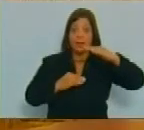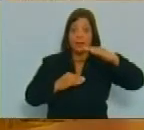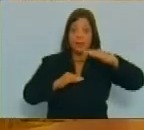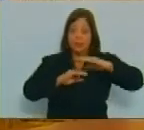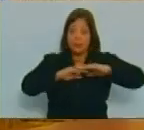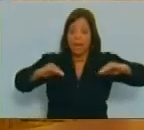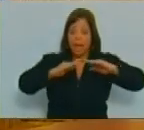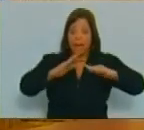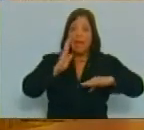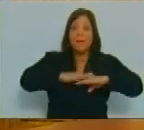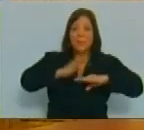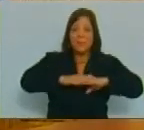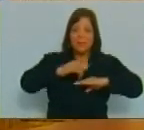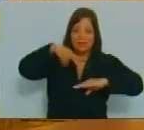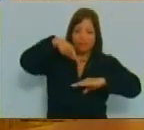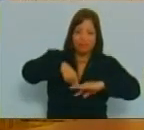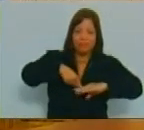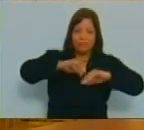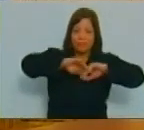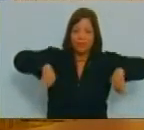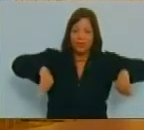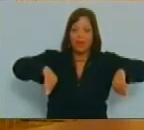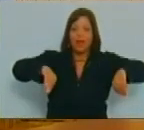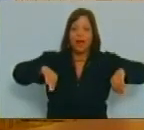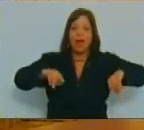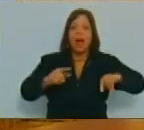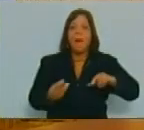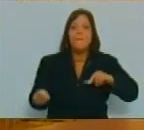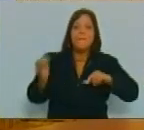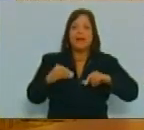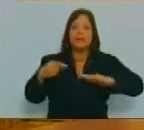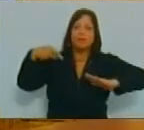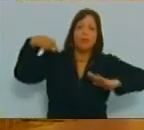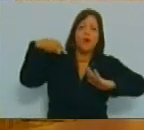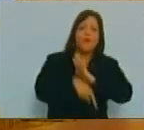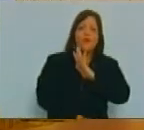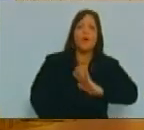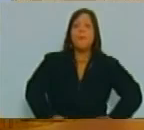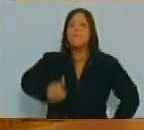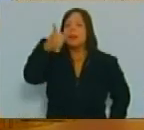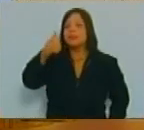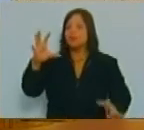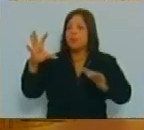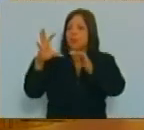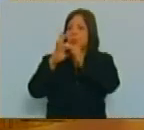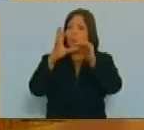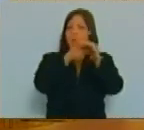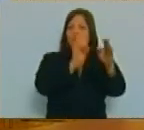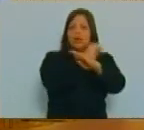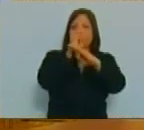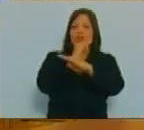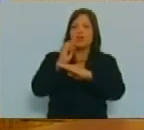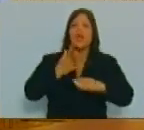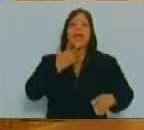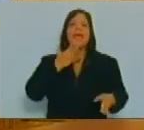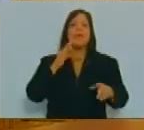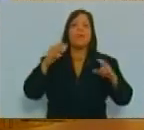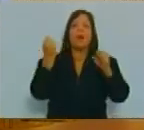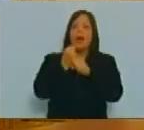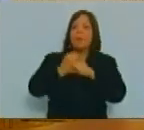romper y había que converger un conjunto instituciones y no sólo al ministerio de hábitat y vivienda